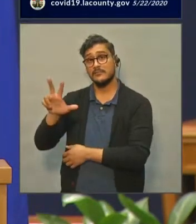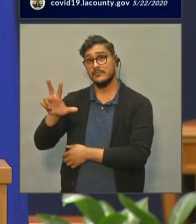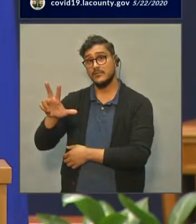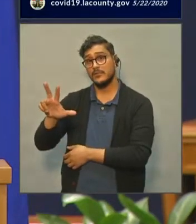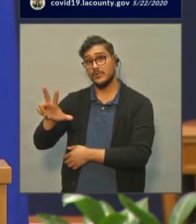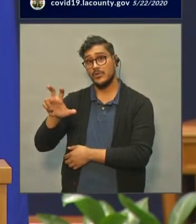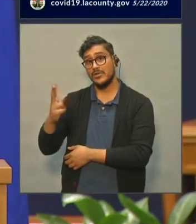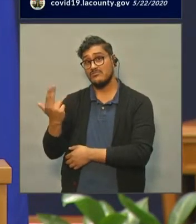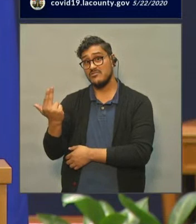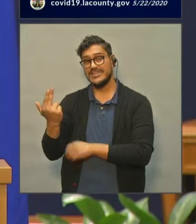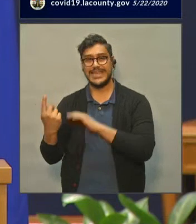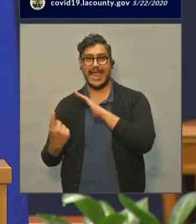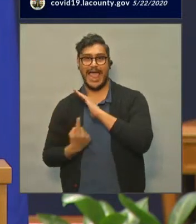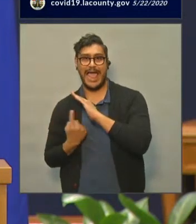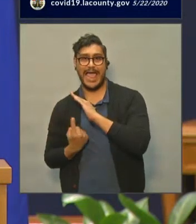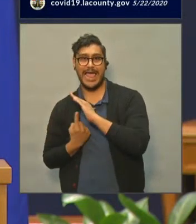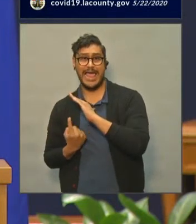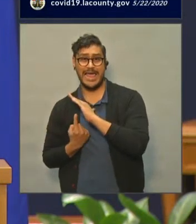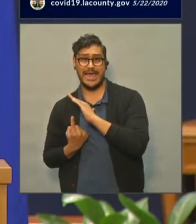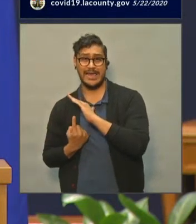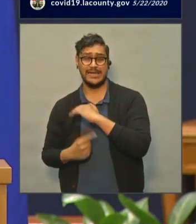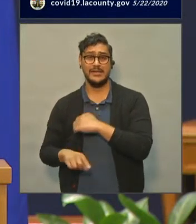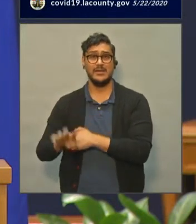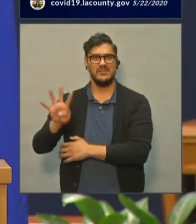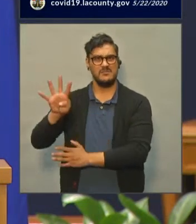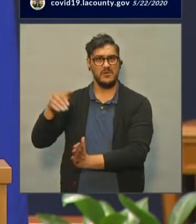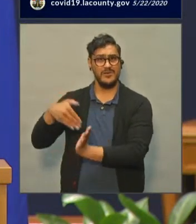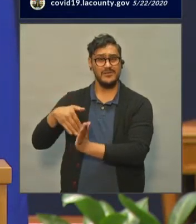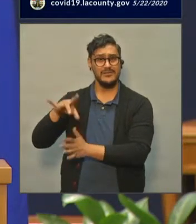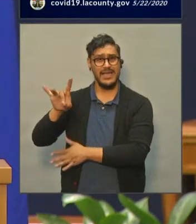313 están en aislamiento y